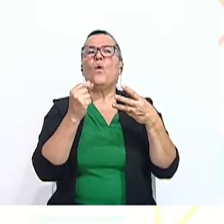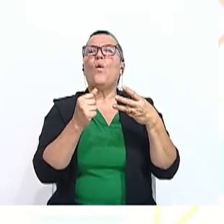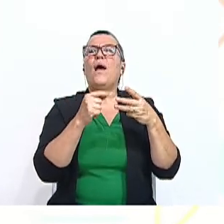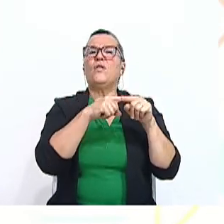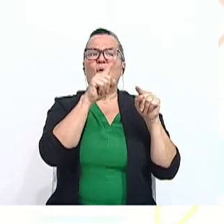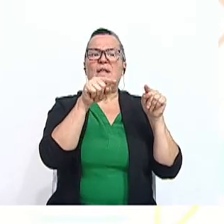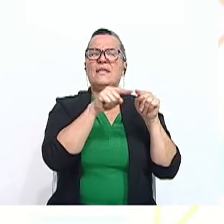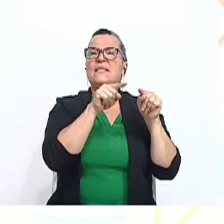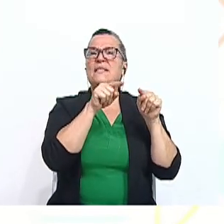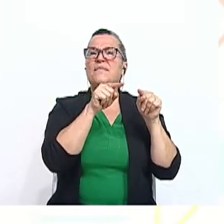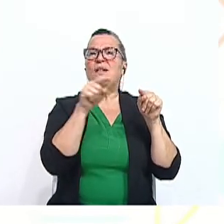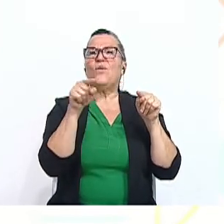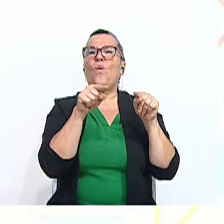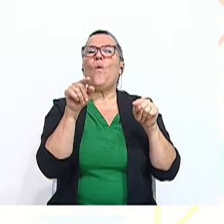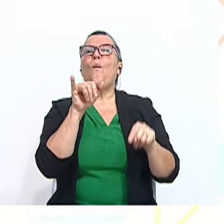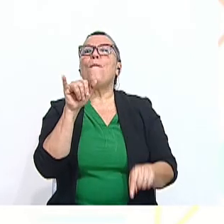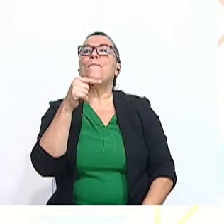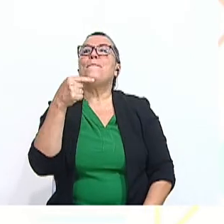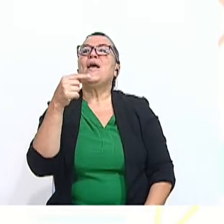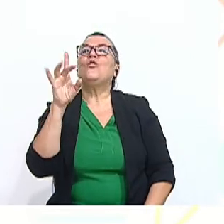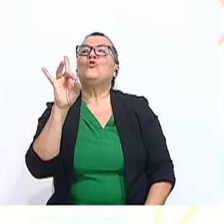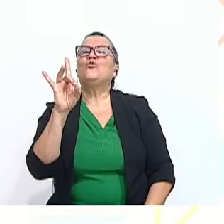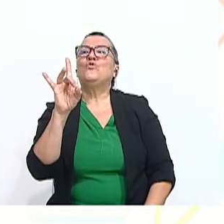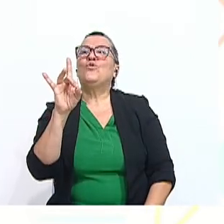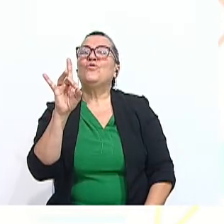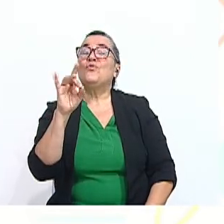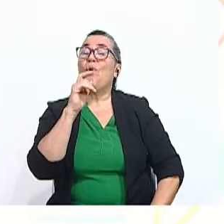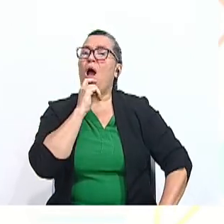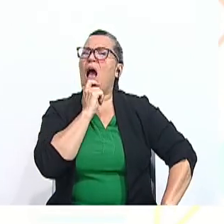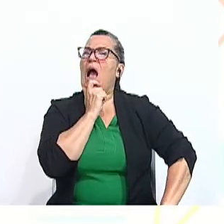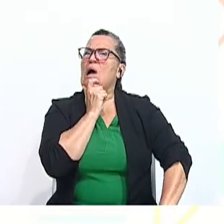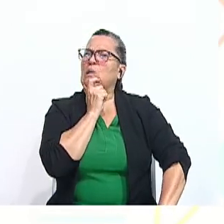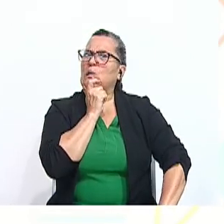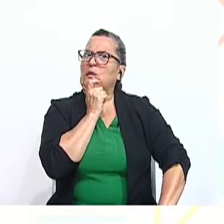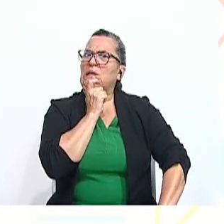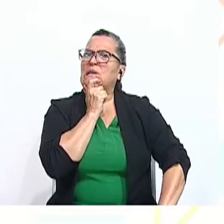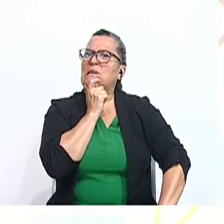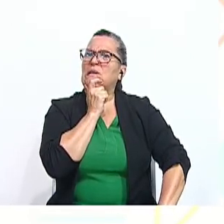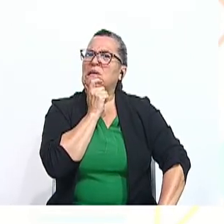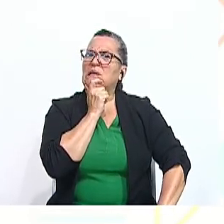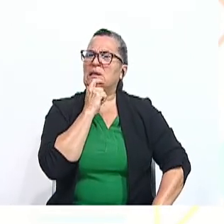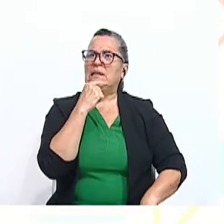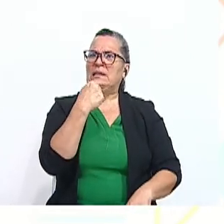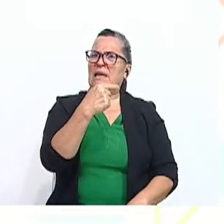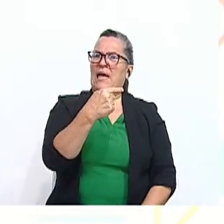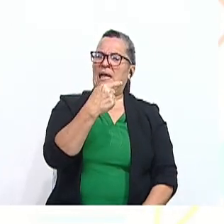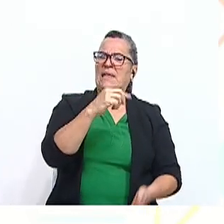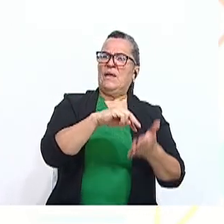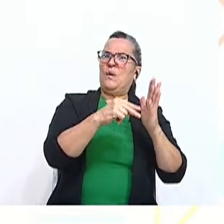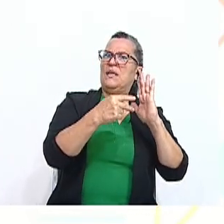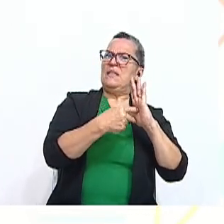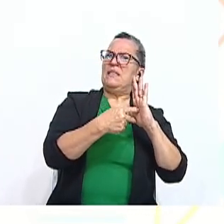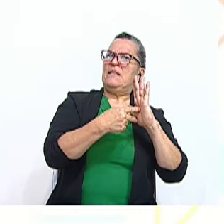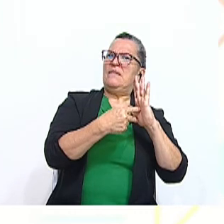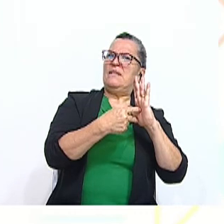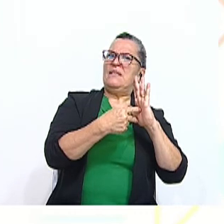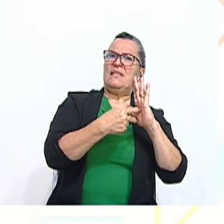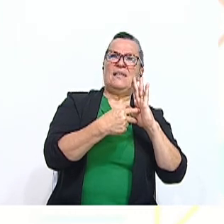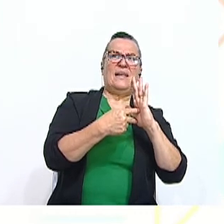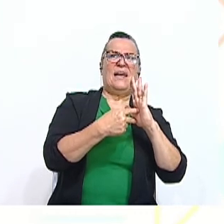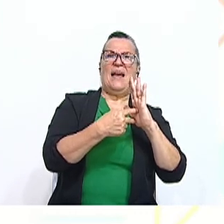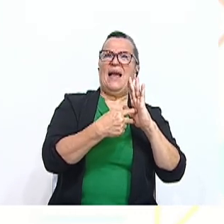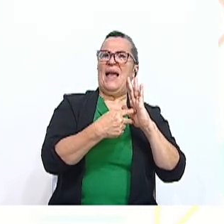el discriminante? Menos 8. ¡Auch! Discriminante negativo. ¿Qué significa? Que